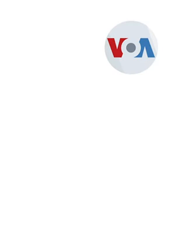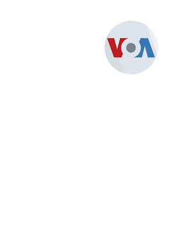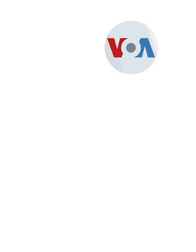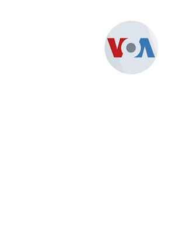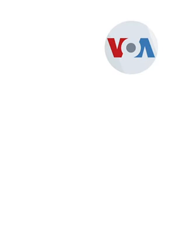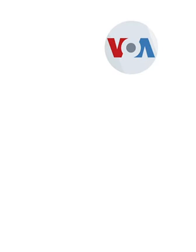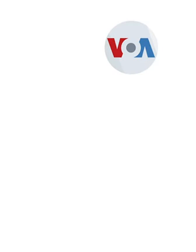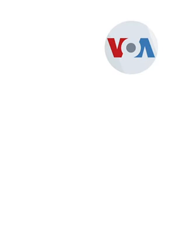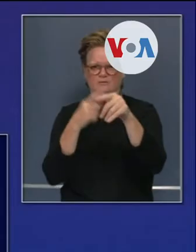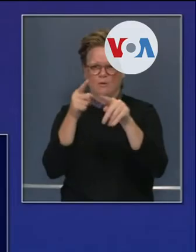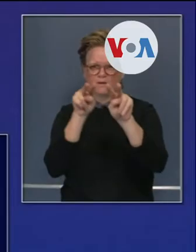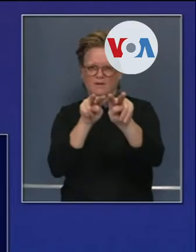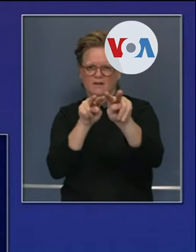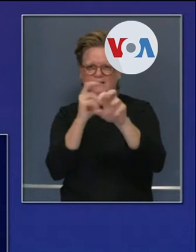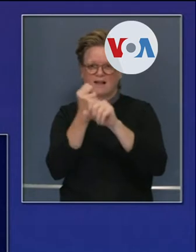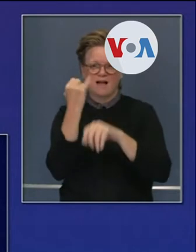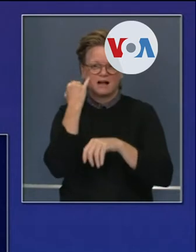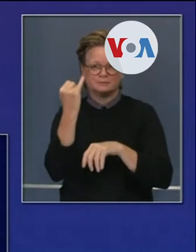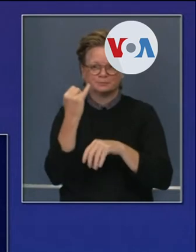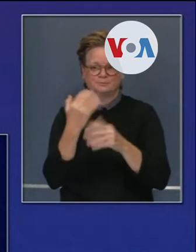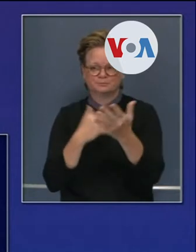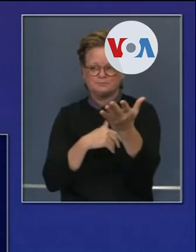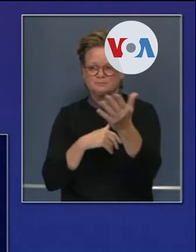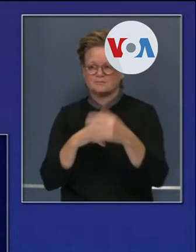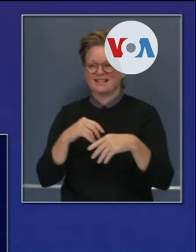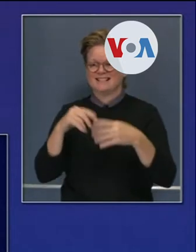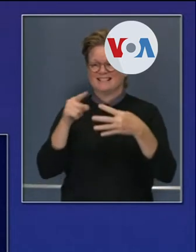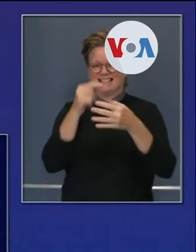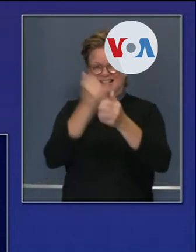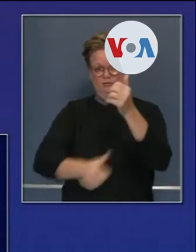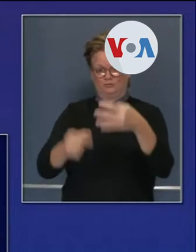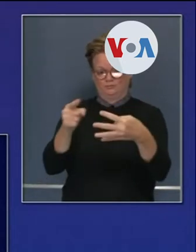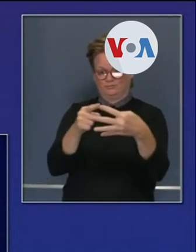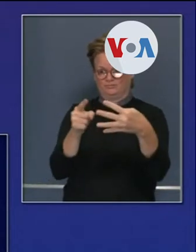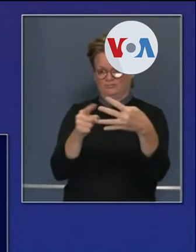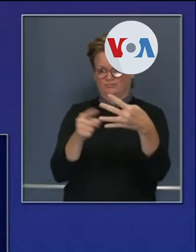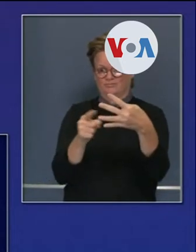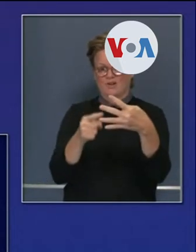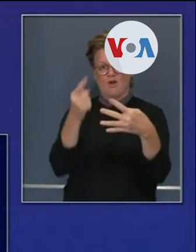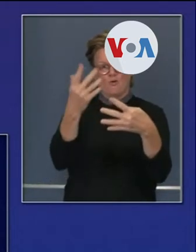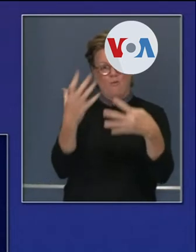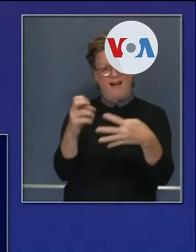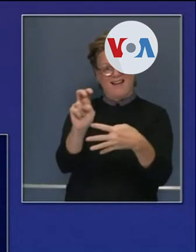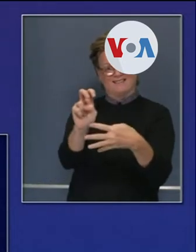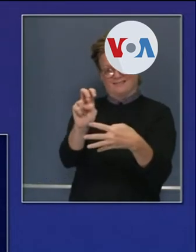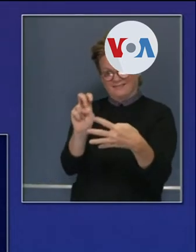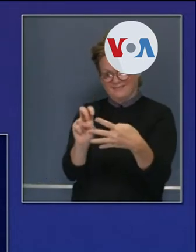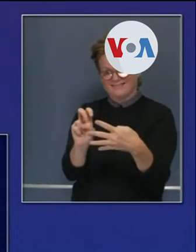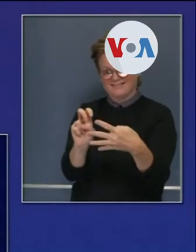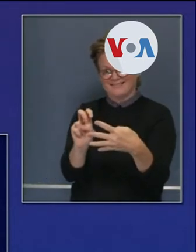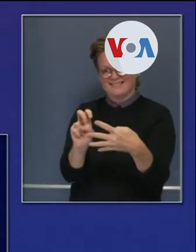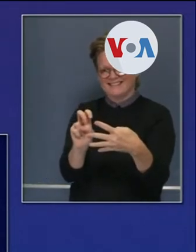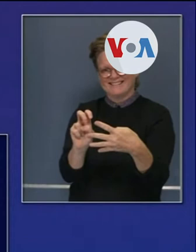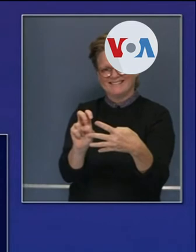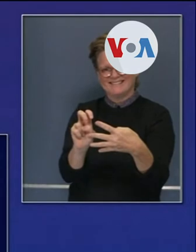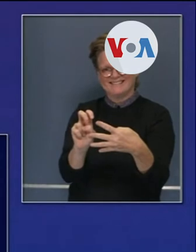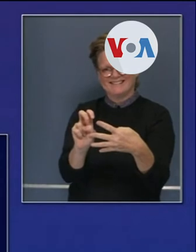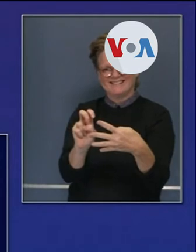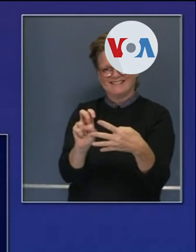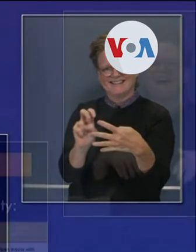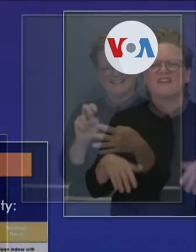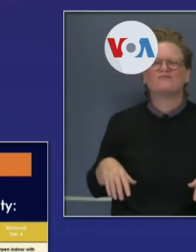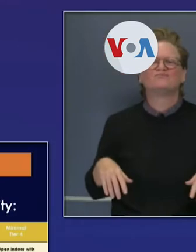en el nivel amarillo en hits y en cada nivel para salir de ese nivel ahora hay un tiempo de espera obligatoria de